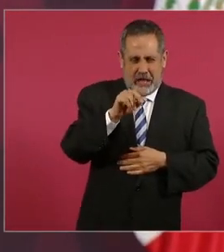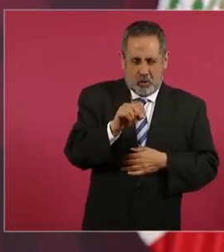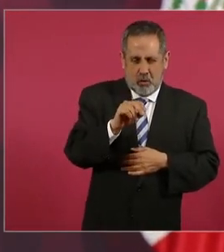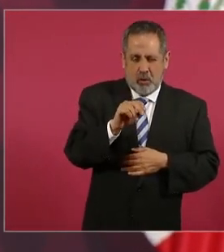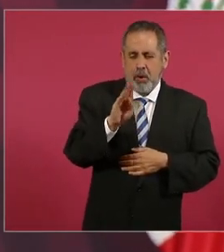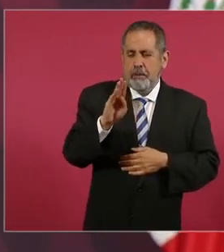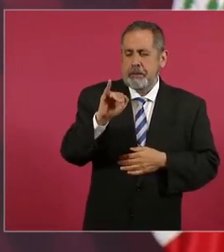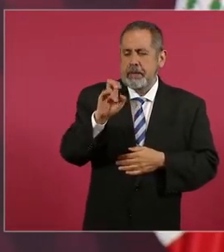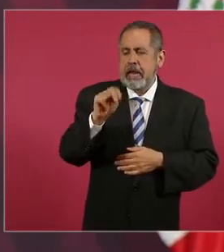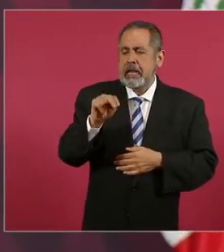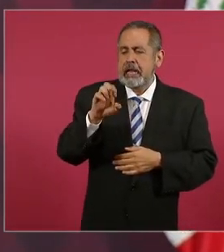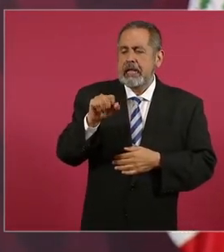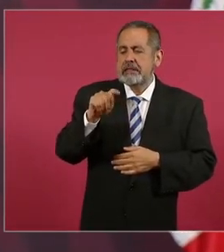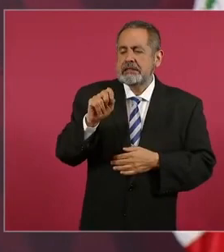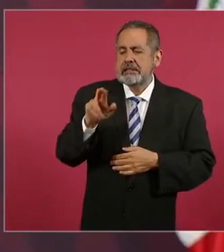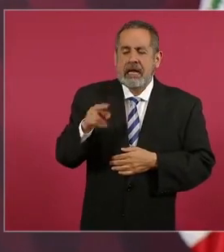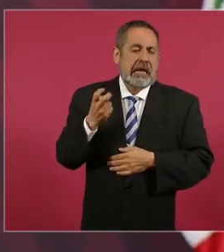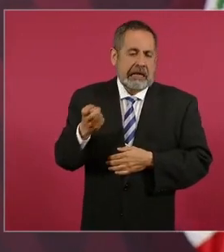Lamentablemente,